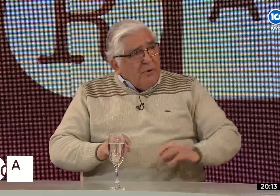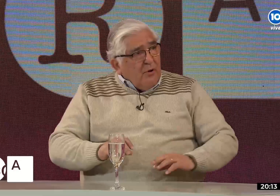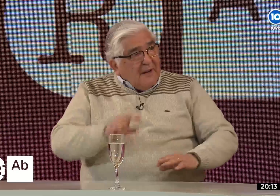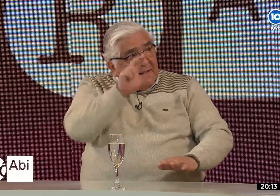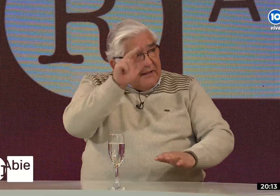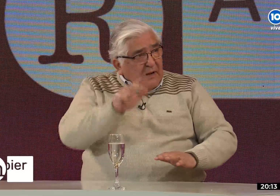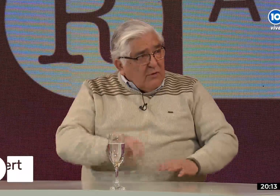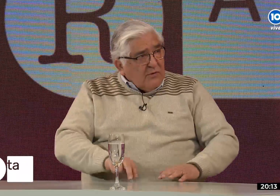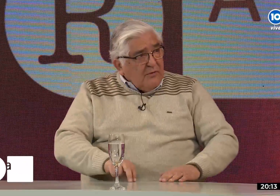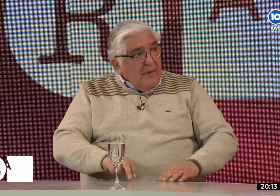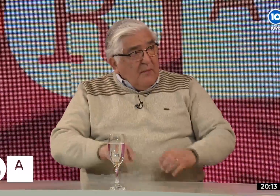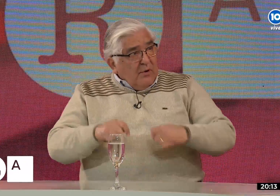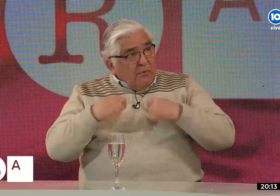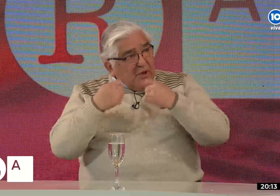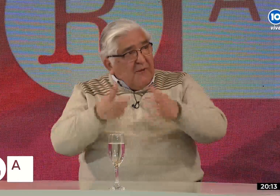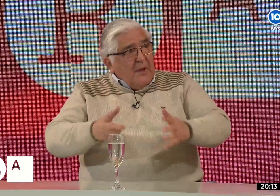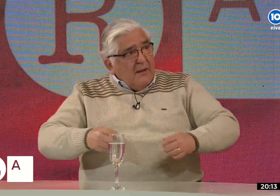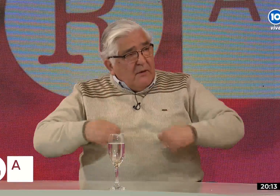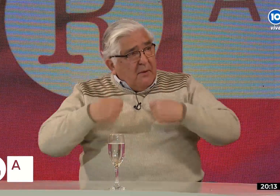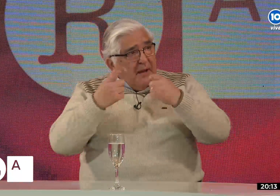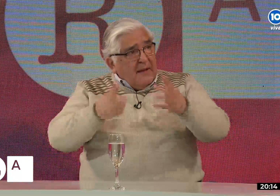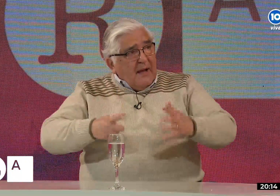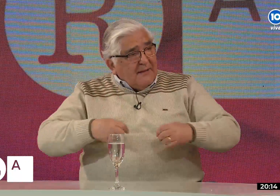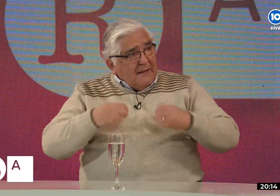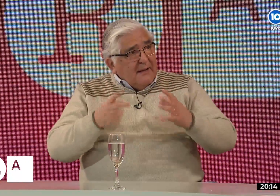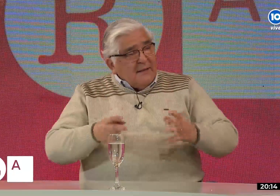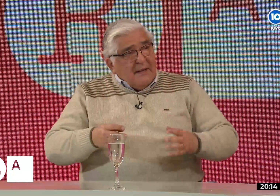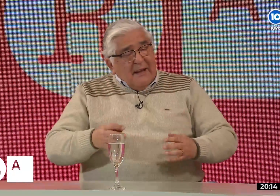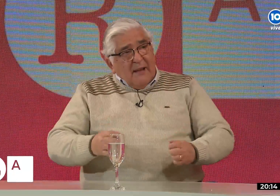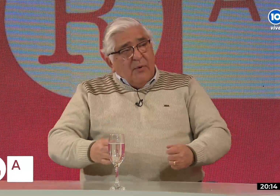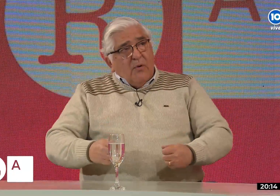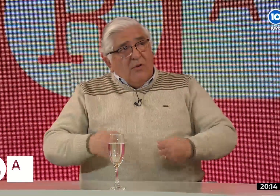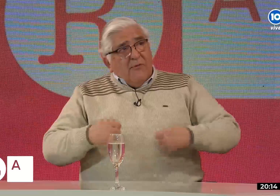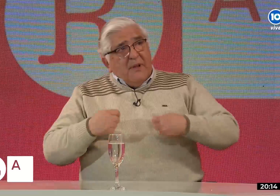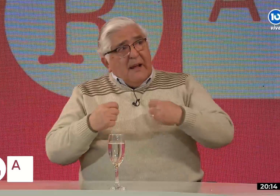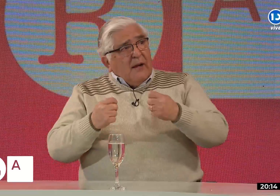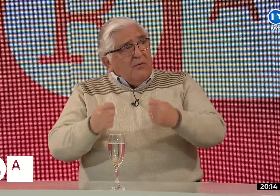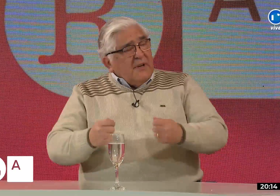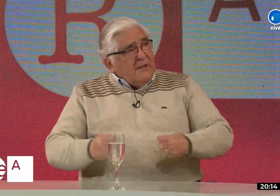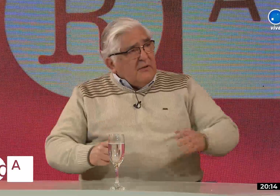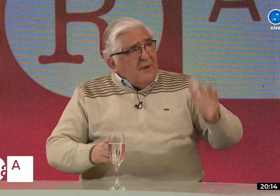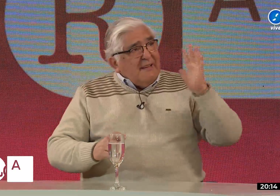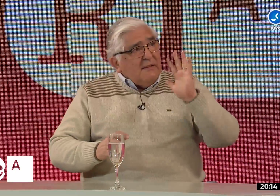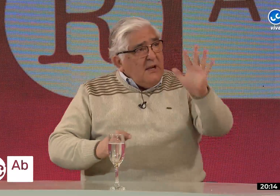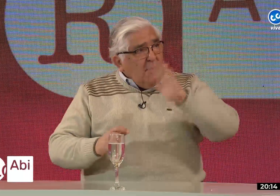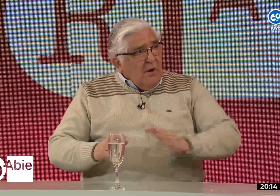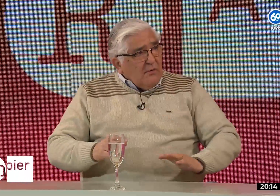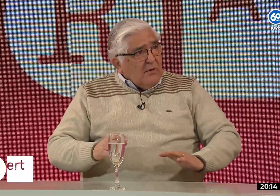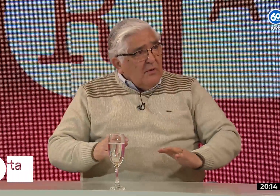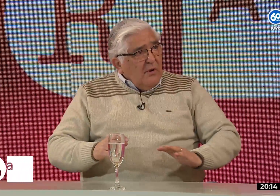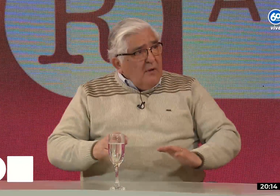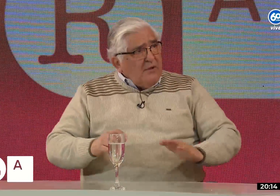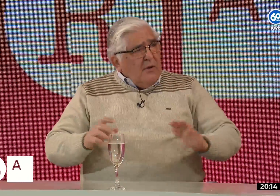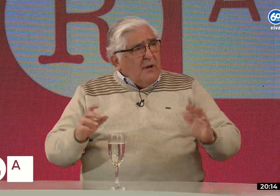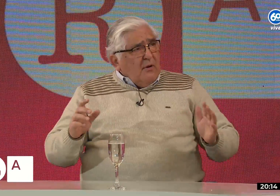se te acusa por robar 3 autos. Bueno, vos te defiendes, no es verdad, etcétera, etcétera. Pero cuando el fiscal acusa y dice que robaste